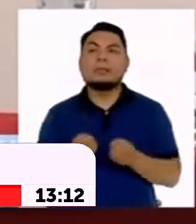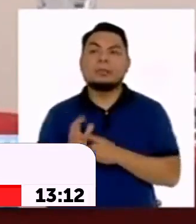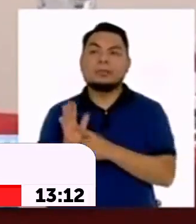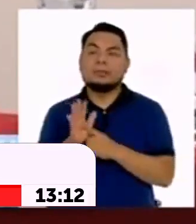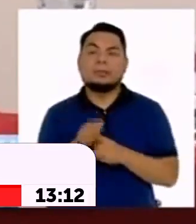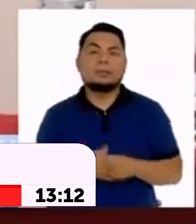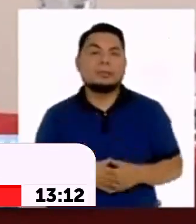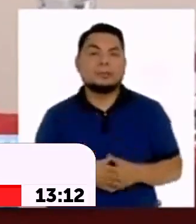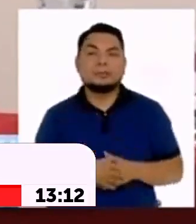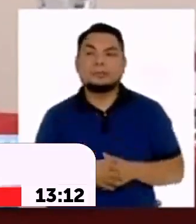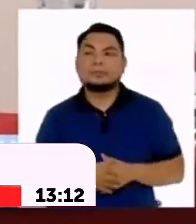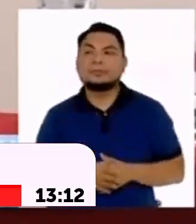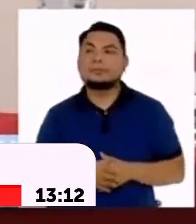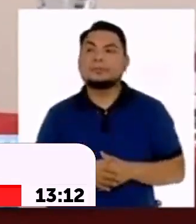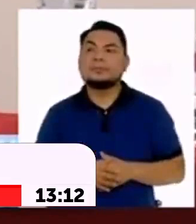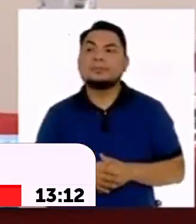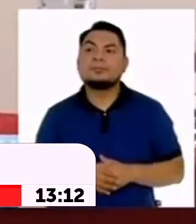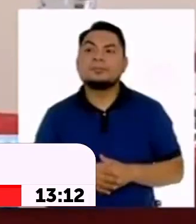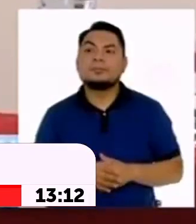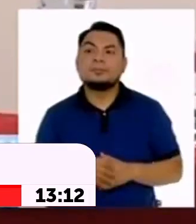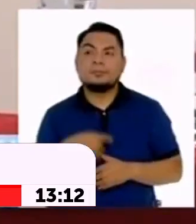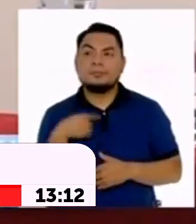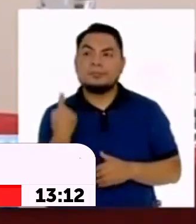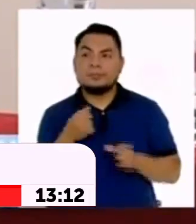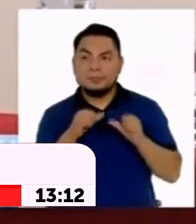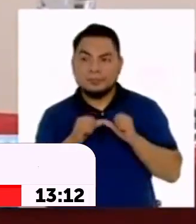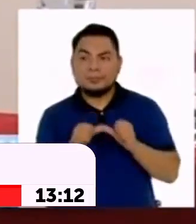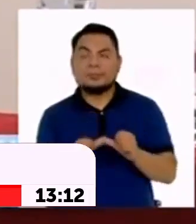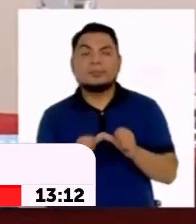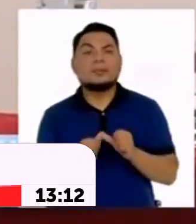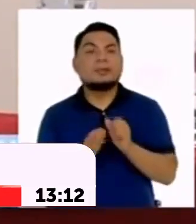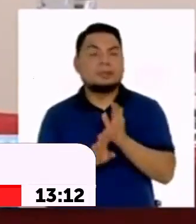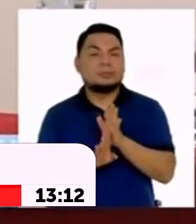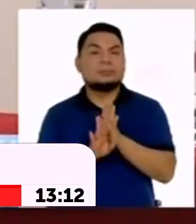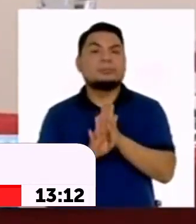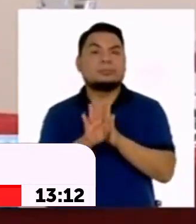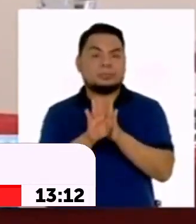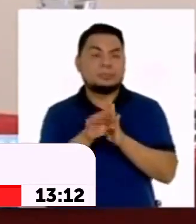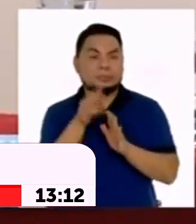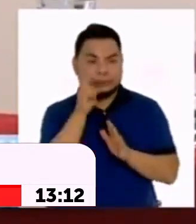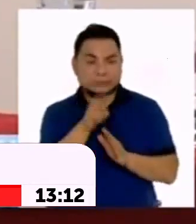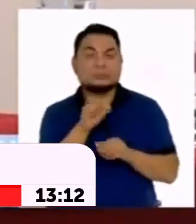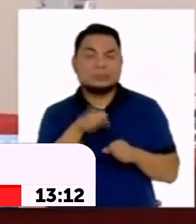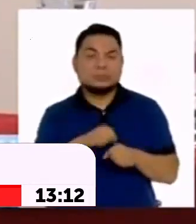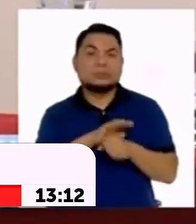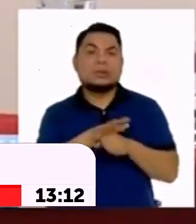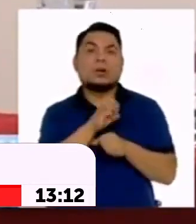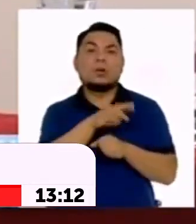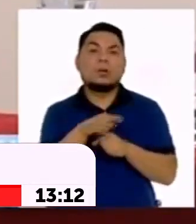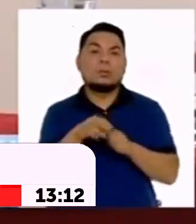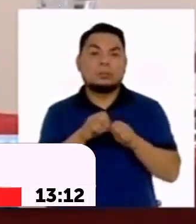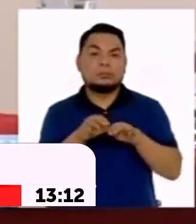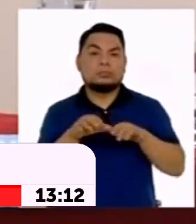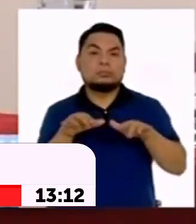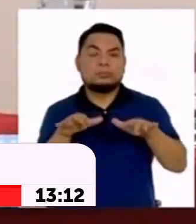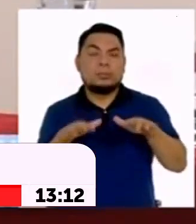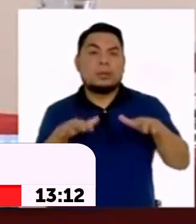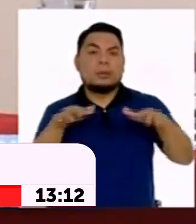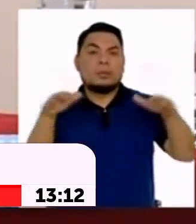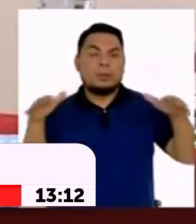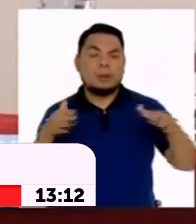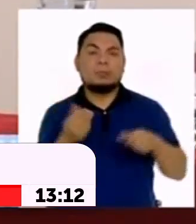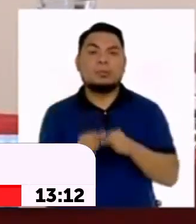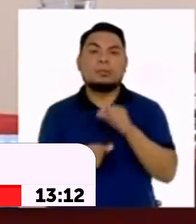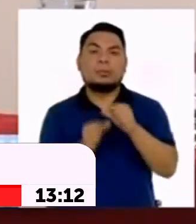relación con el COVID. Es decir, sigue en ascenso, ¿no?, la cantidad de casos que tenemos en